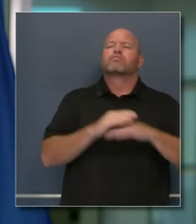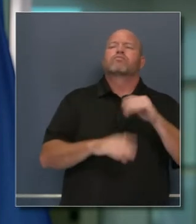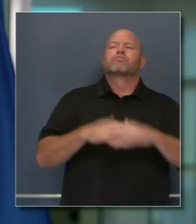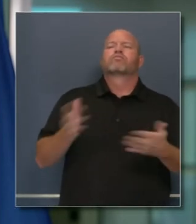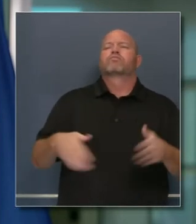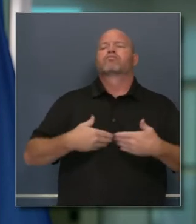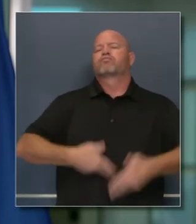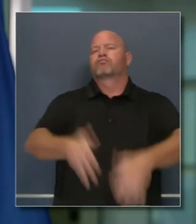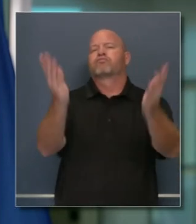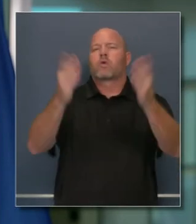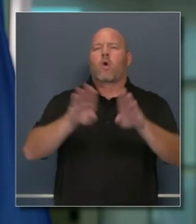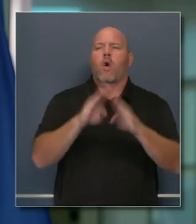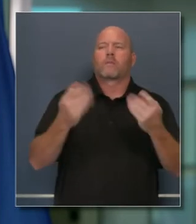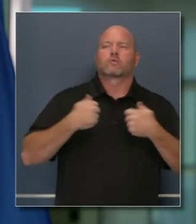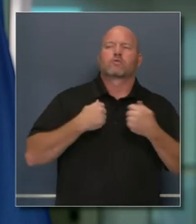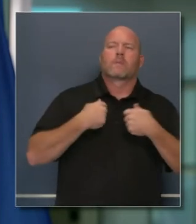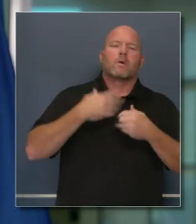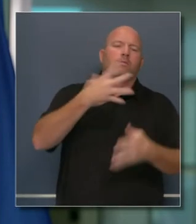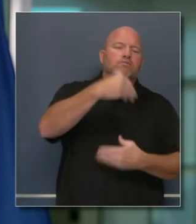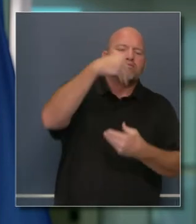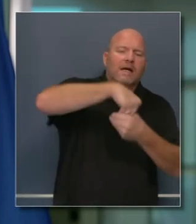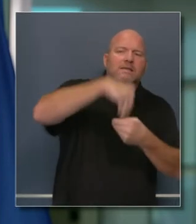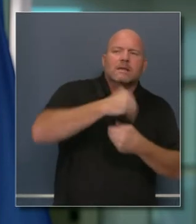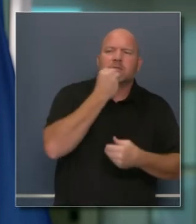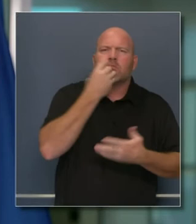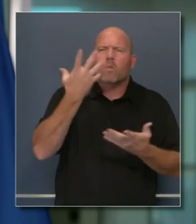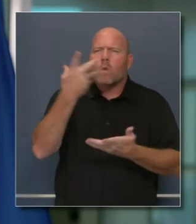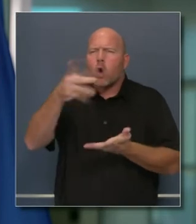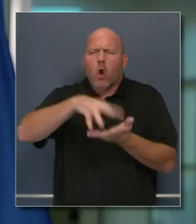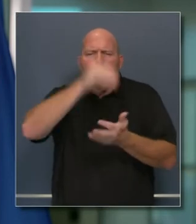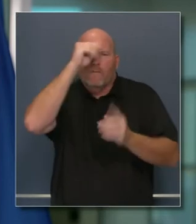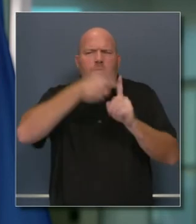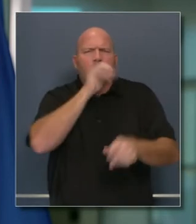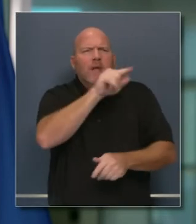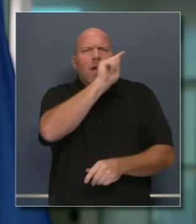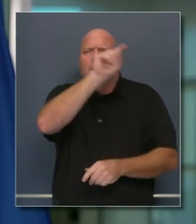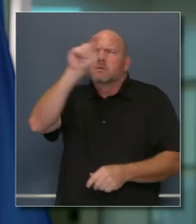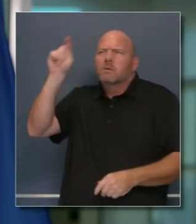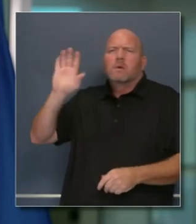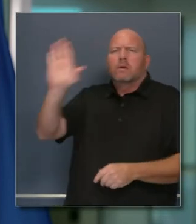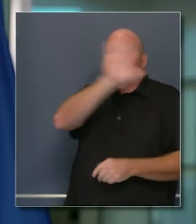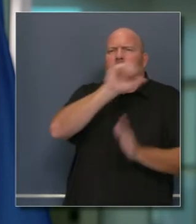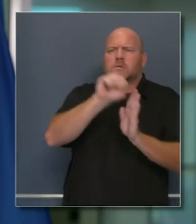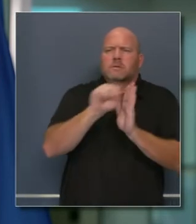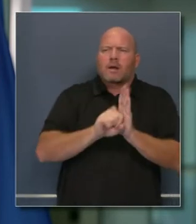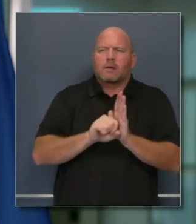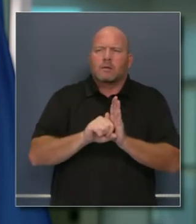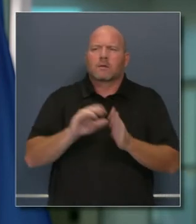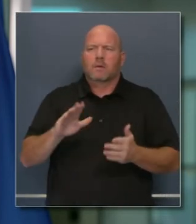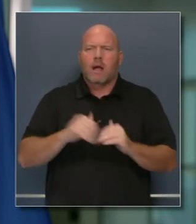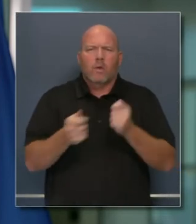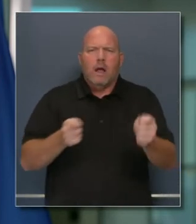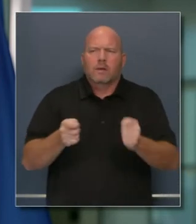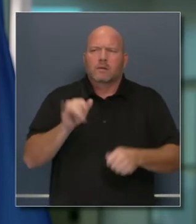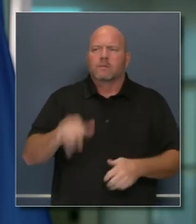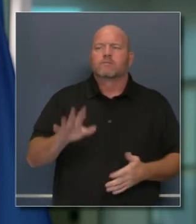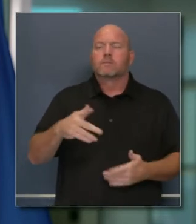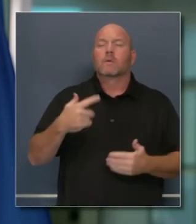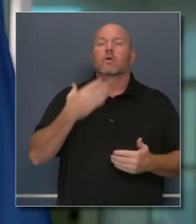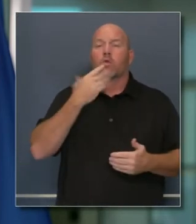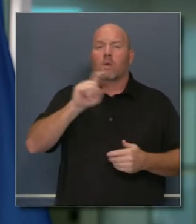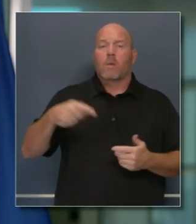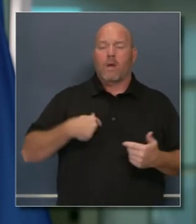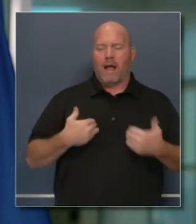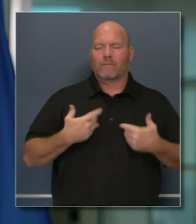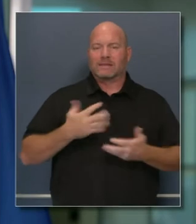más liberales a nivel de abrir gimnasios, restaurantes. ¿Qué estamos aprendiendo? Es una muy buena pregunta. Tengo